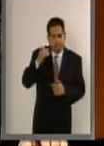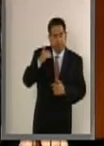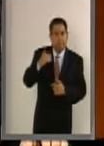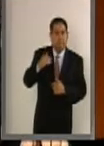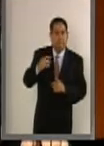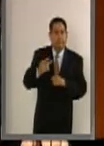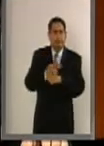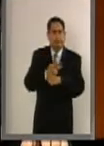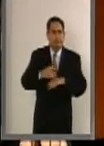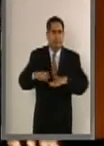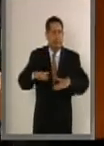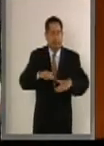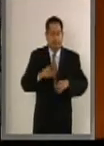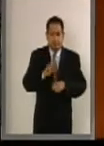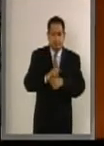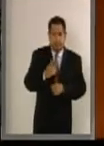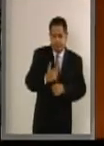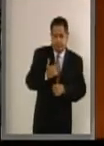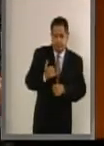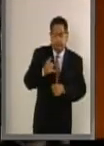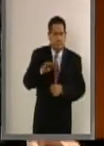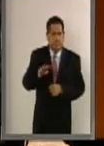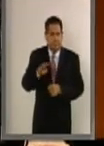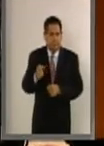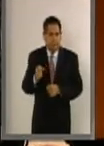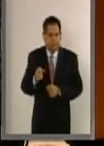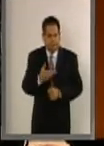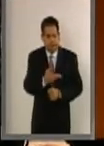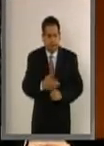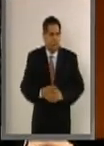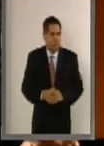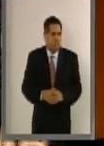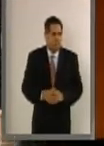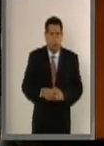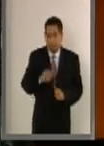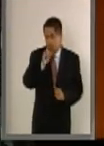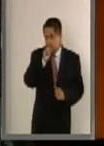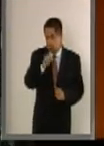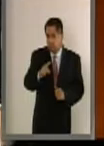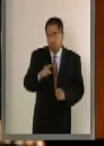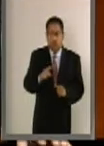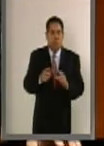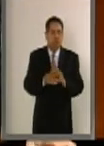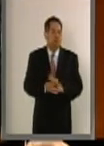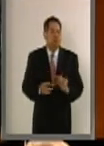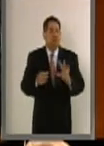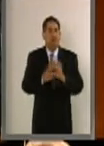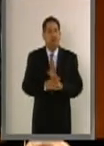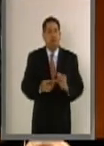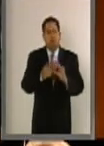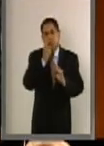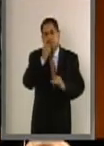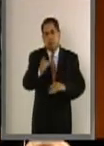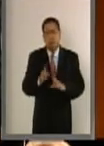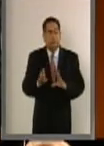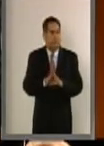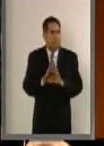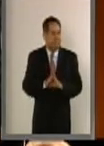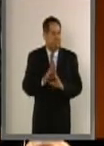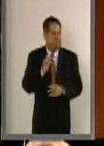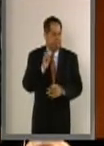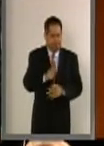ocurridos del 7 y 19 de septiembre. Asimismo, queremos expresar nuestro más